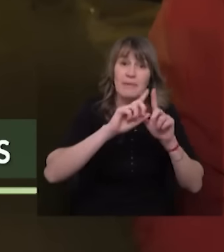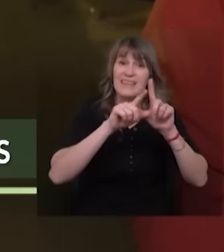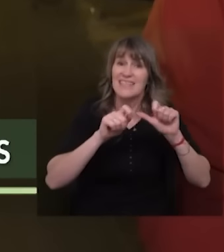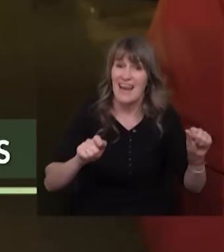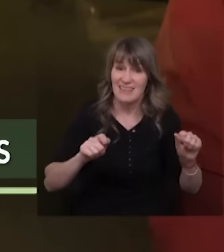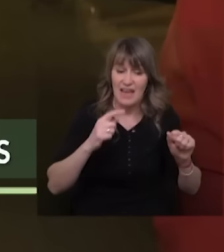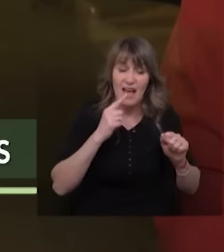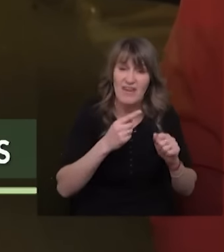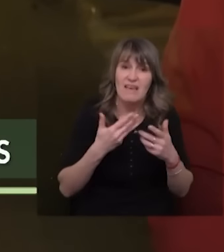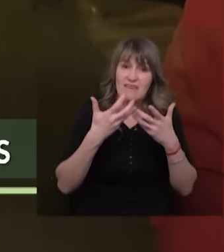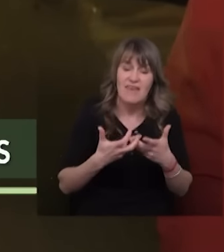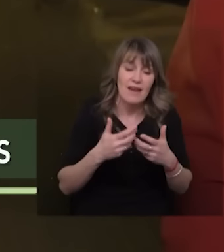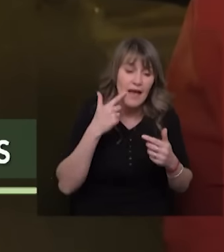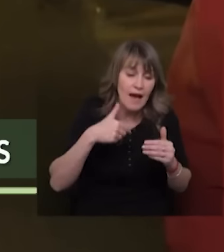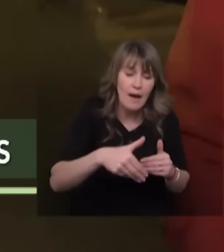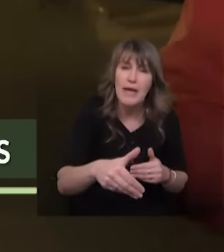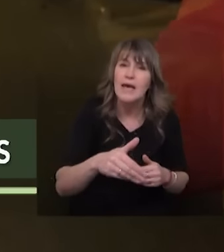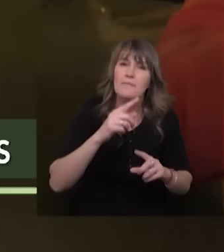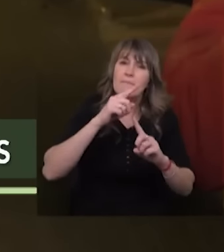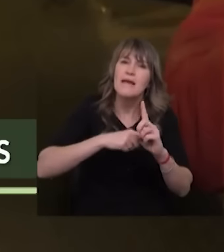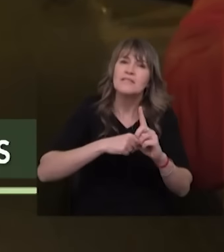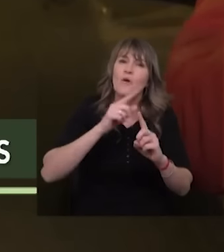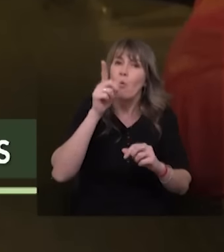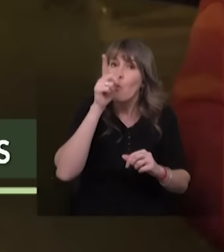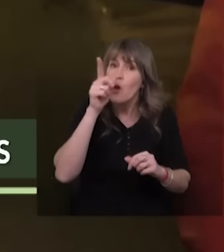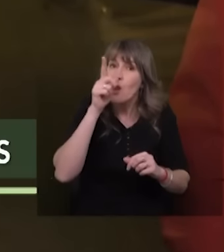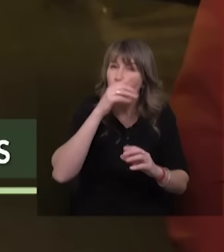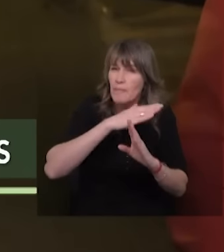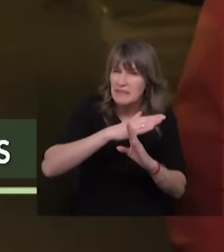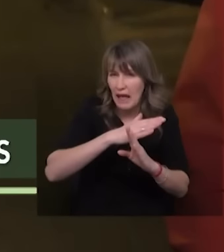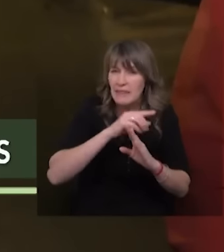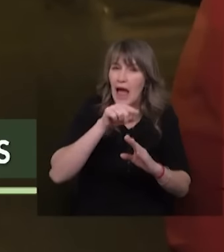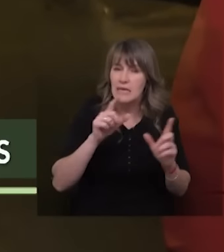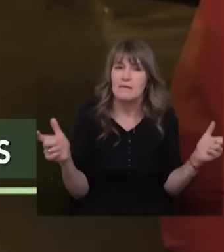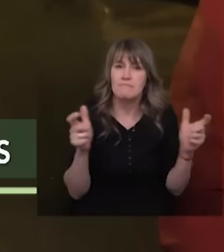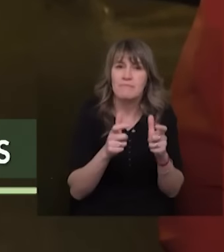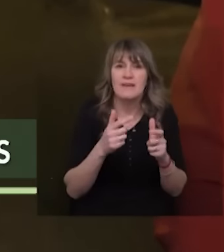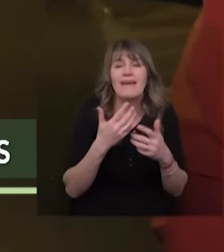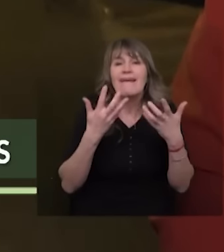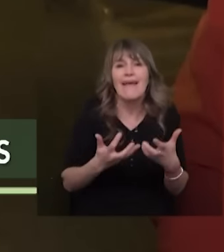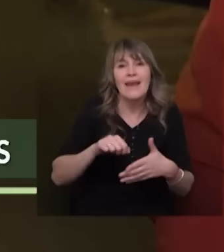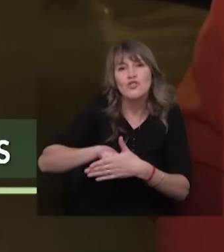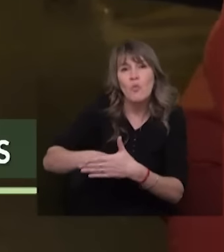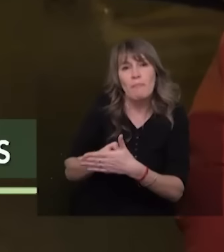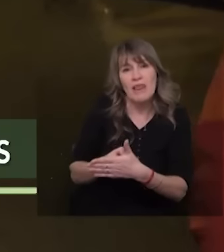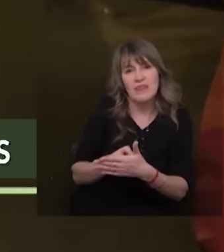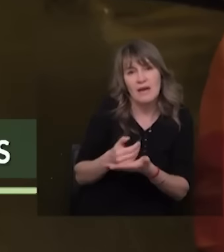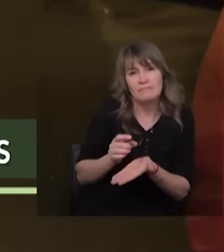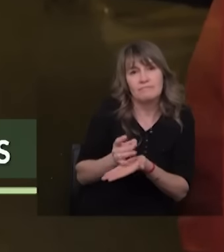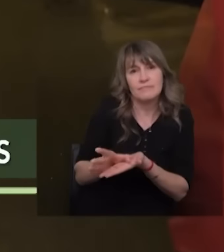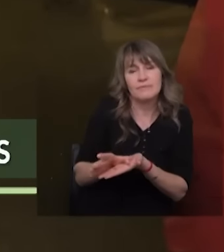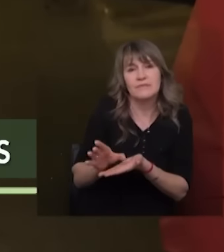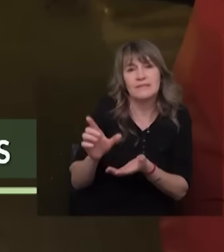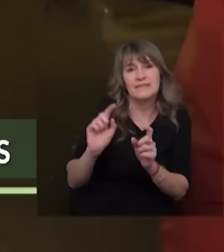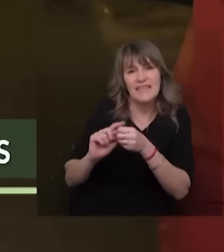mesa representativa que será a mitad del mes de julio la suspensión del sindicato policial en torno a los hechos sucedidos del